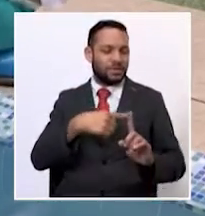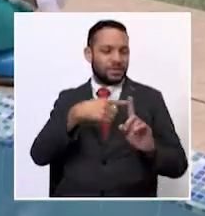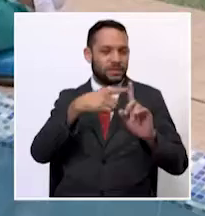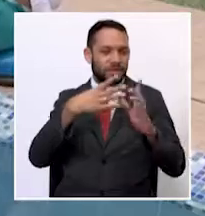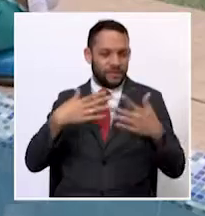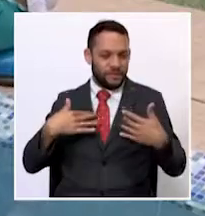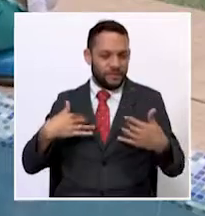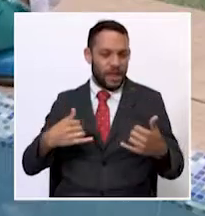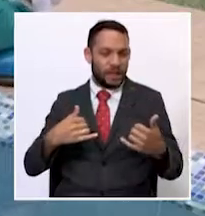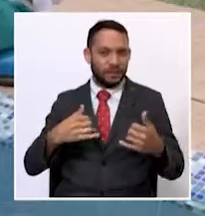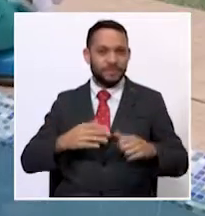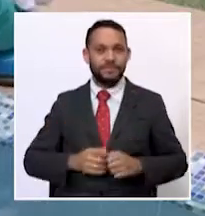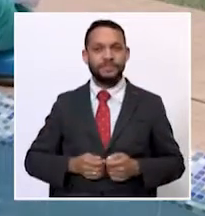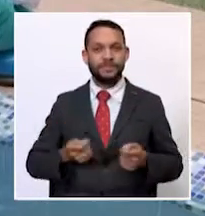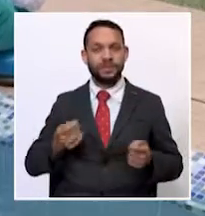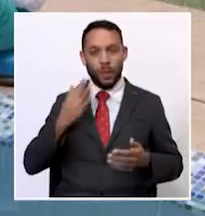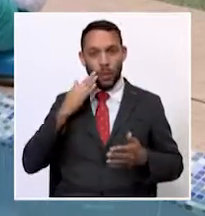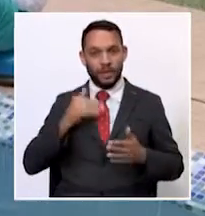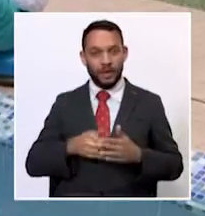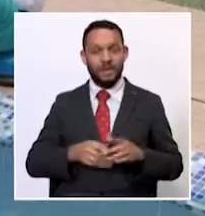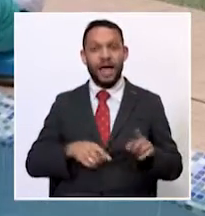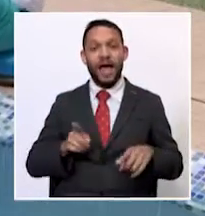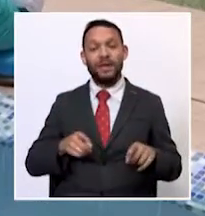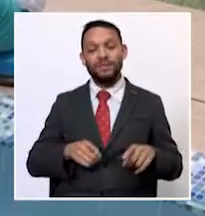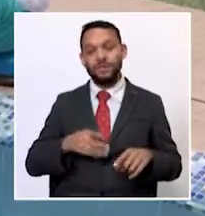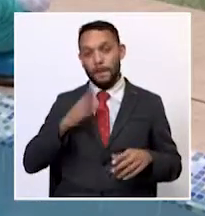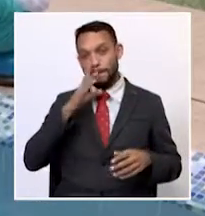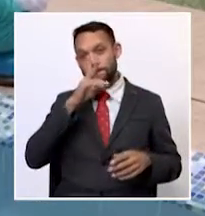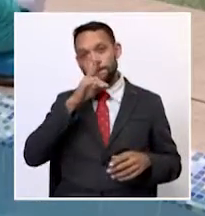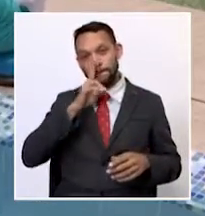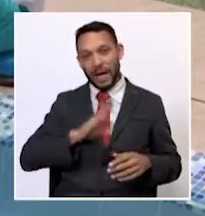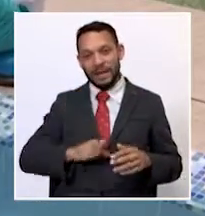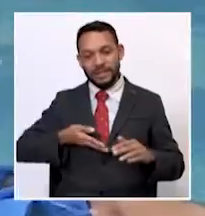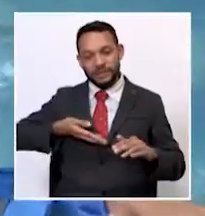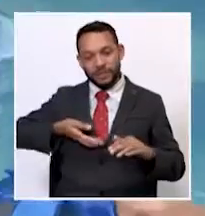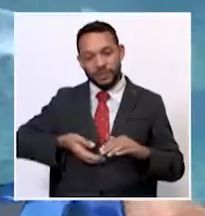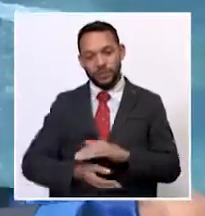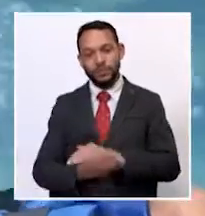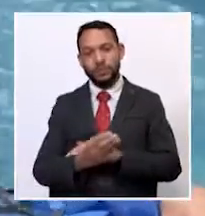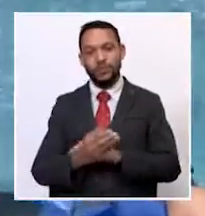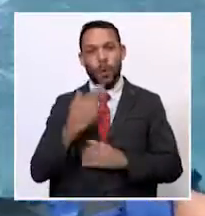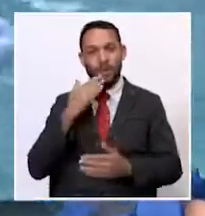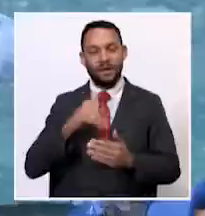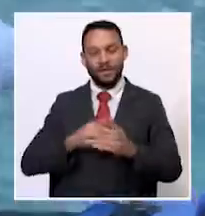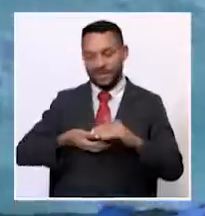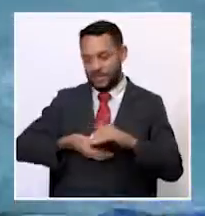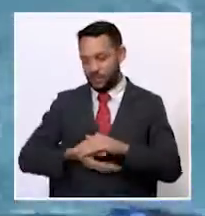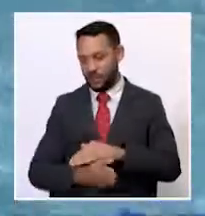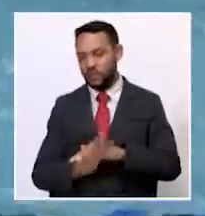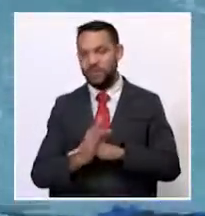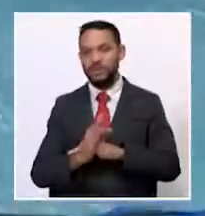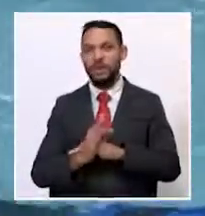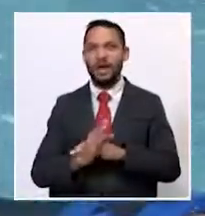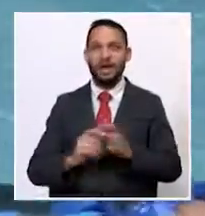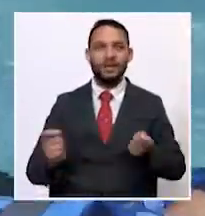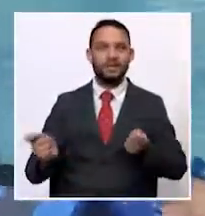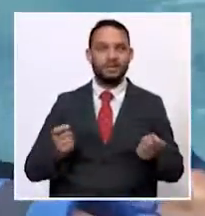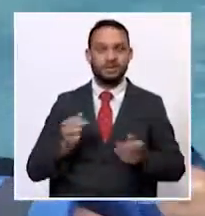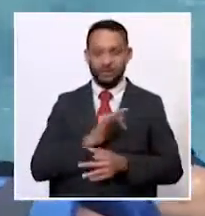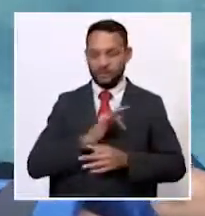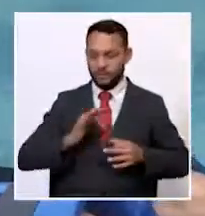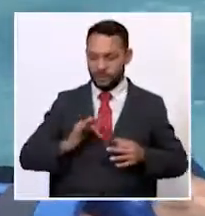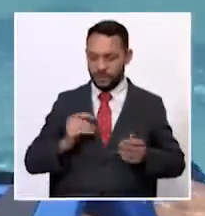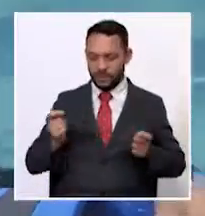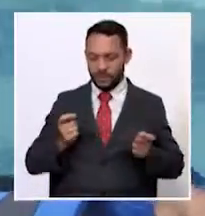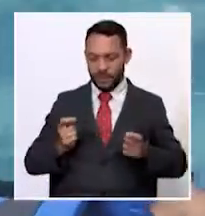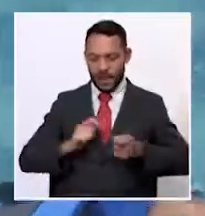lo que es llamado el renacimiento, ¿no? Hay terapias destinadas simplemente a sanar ese momento de nuestro parto, de cuando nacimos,